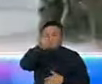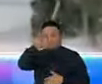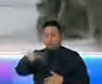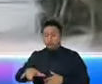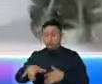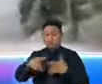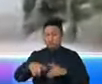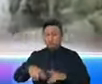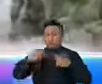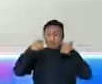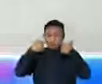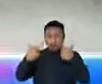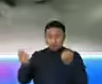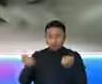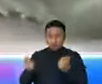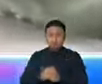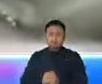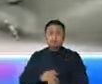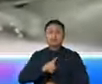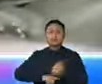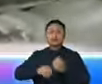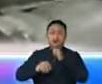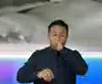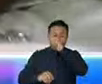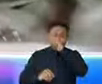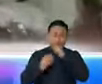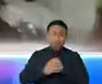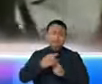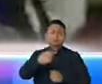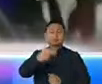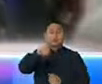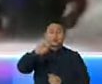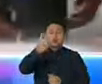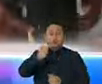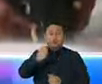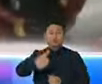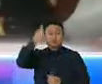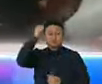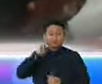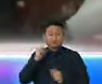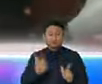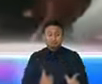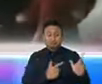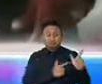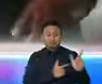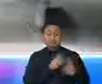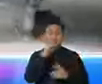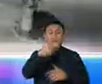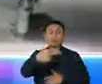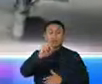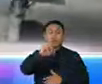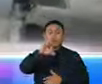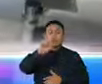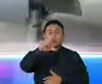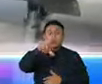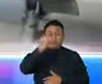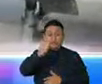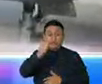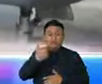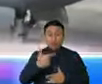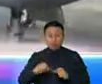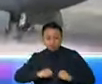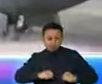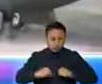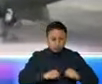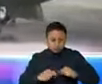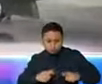fuerte operativo de control. El hermano de alias Guacho fue capturado por militares de la Fuerza de Tarea Conjunta Hércules de Colombia durante un